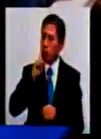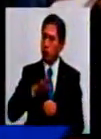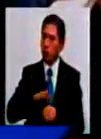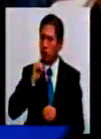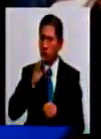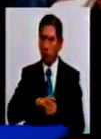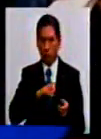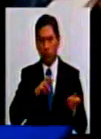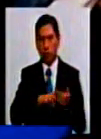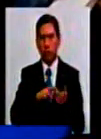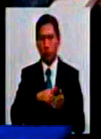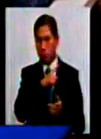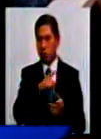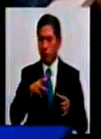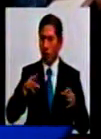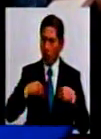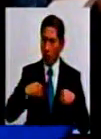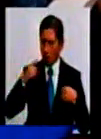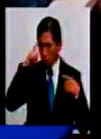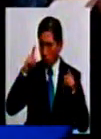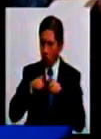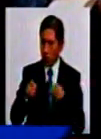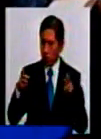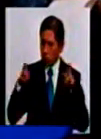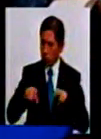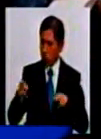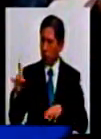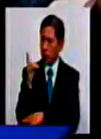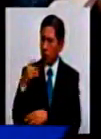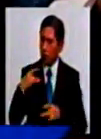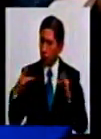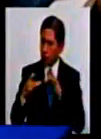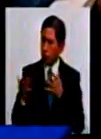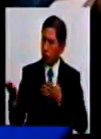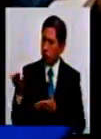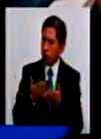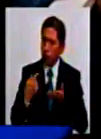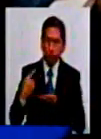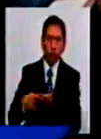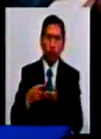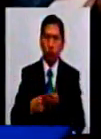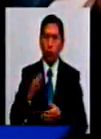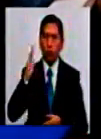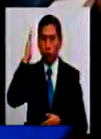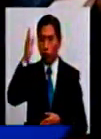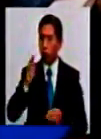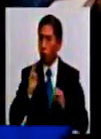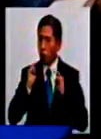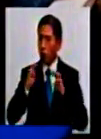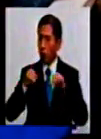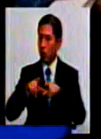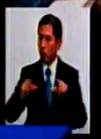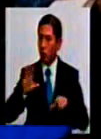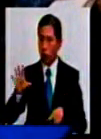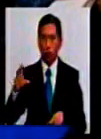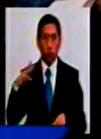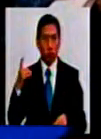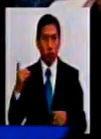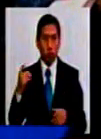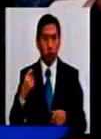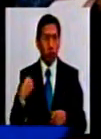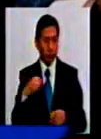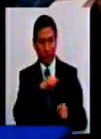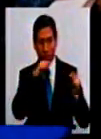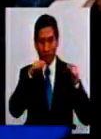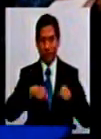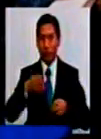ha asumido compromisos y ha acordado negociar con Bolivia sobre una salida soberana al mar. La razón de nuestra comparecencia